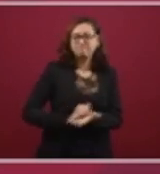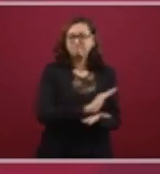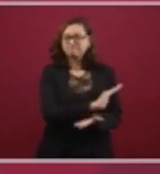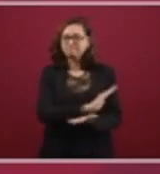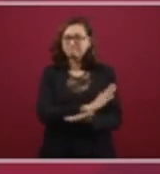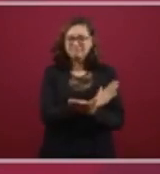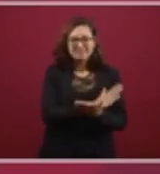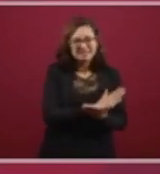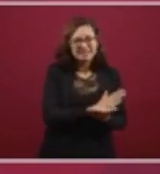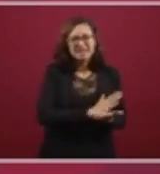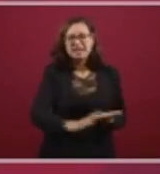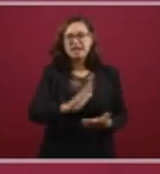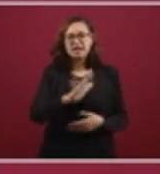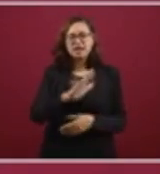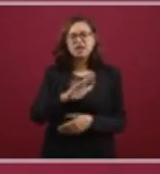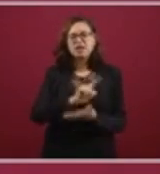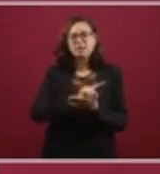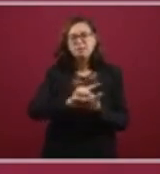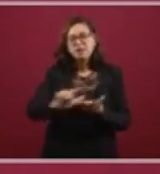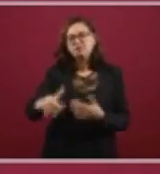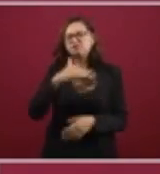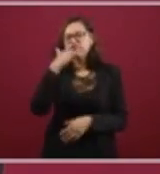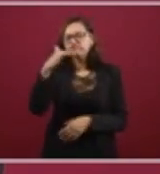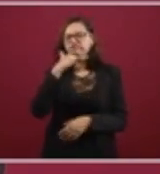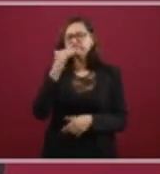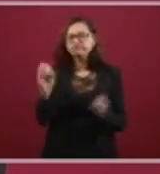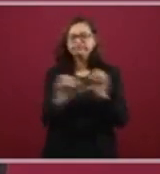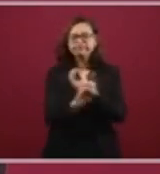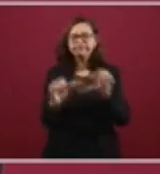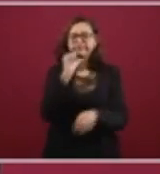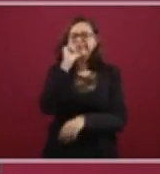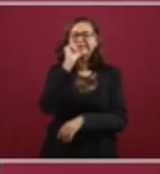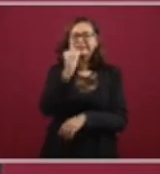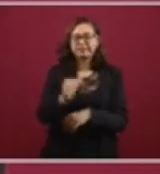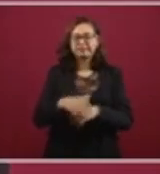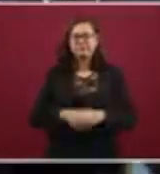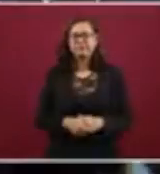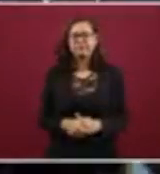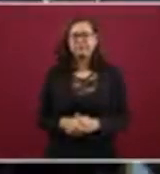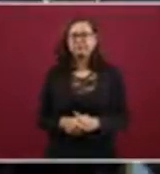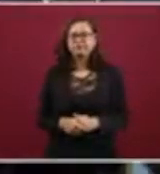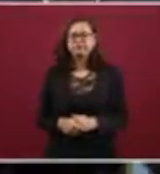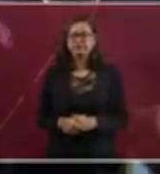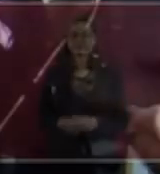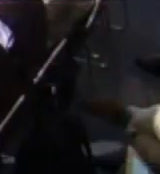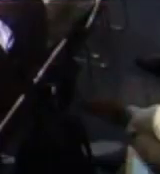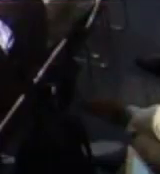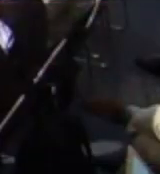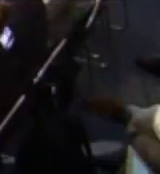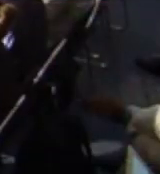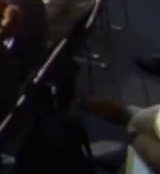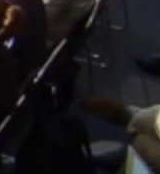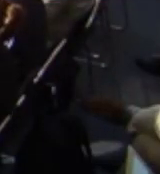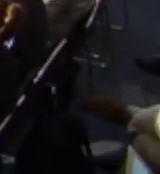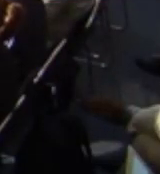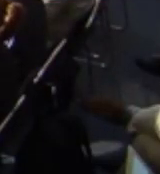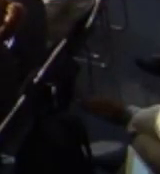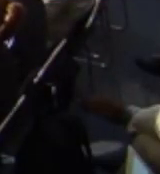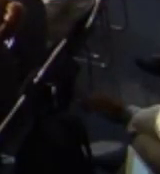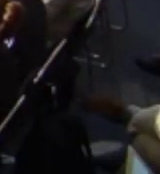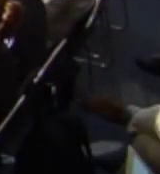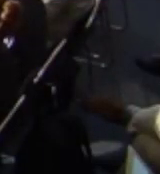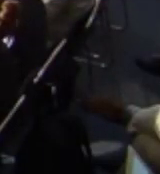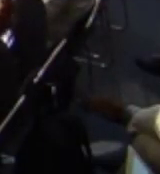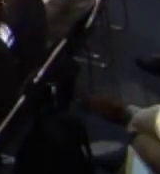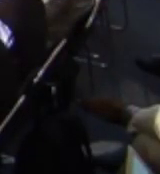corrupción del país y añadir el que haya un gobierno